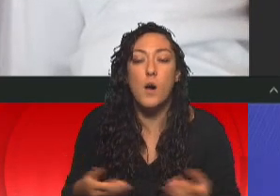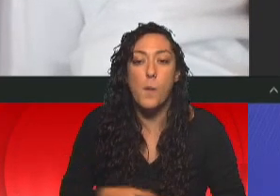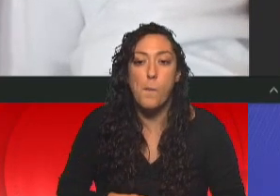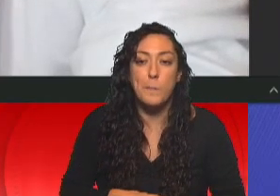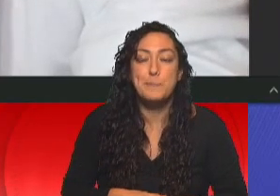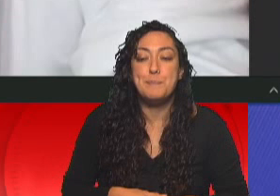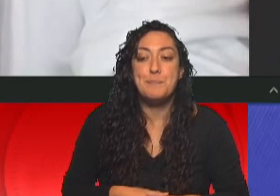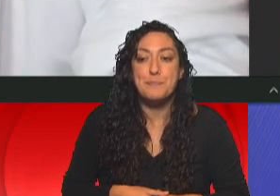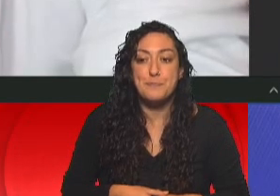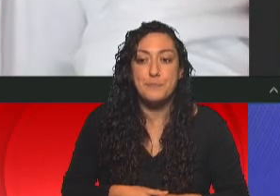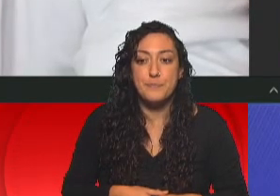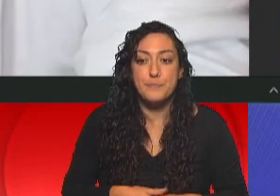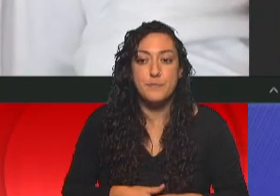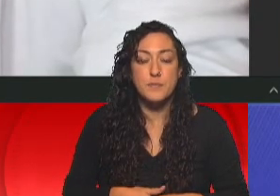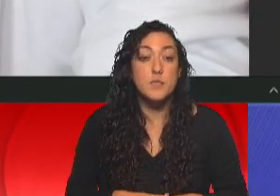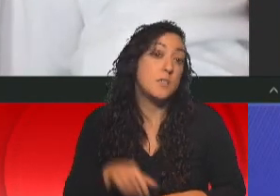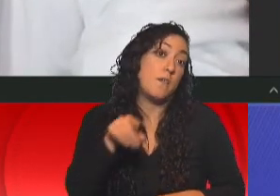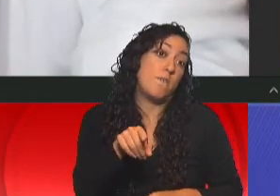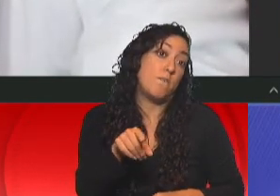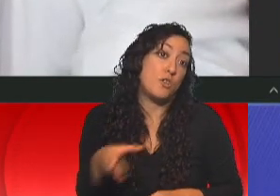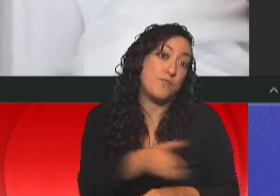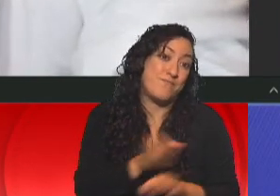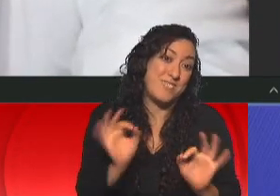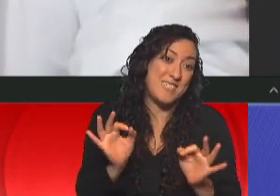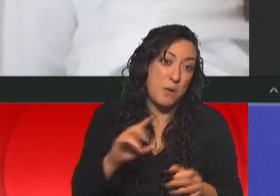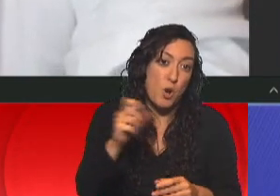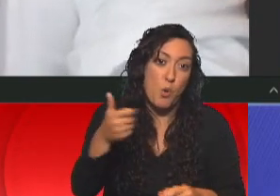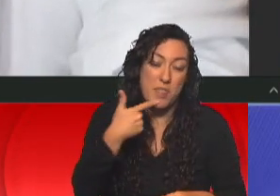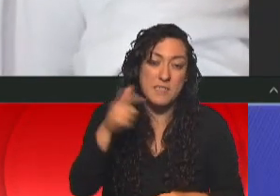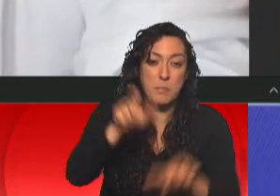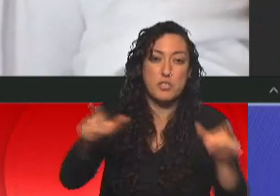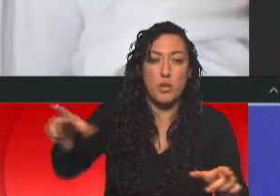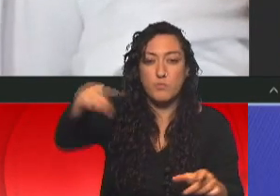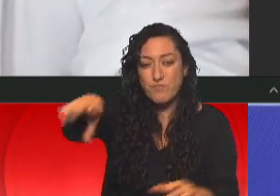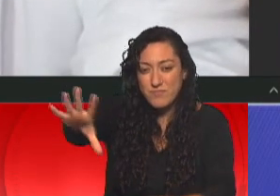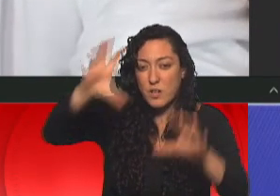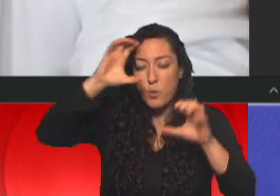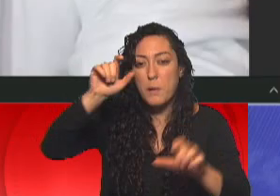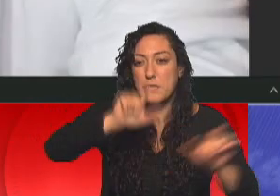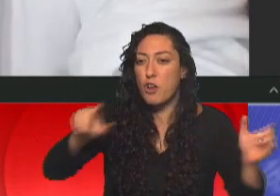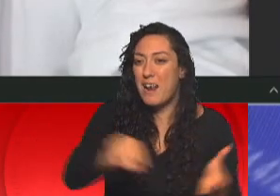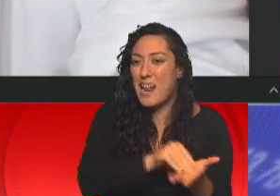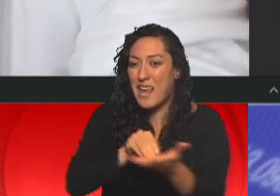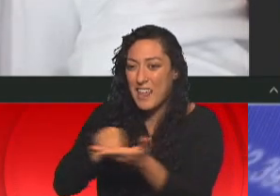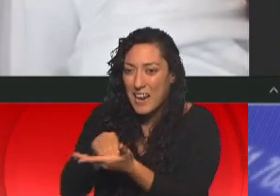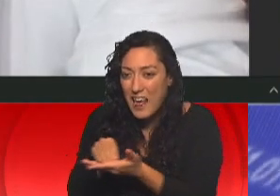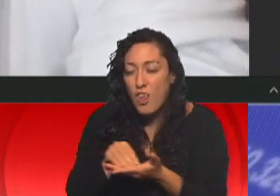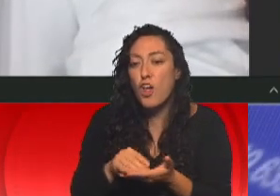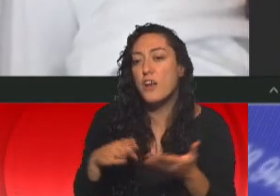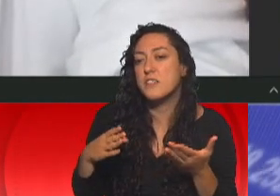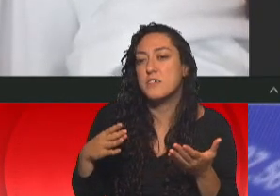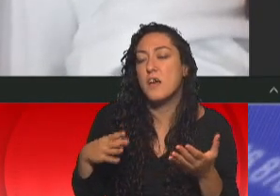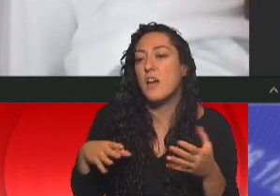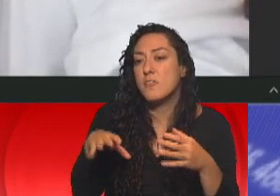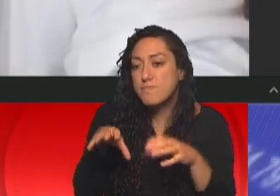No, a ver, vos sabés, Lourdes, recordémosle a la gente que los legisladores tienen inmunidad de arresto desde que son